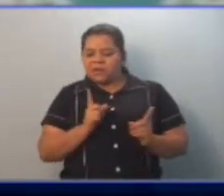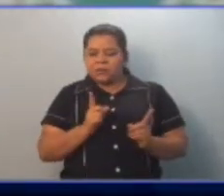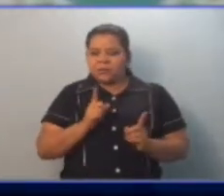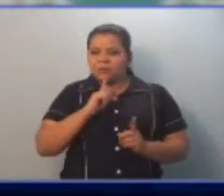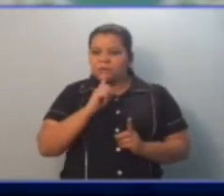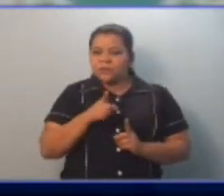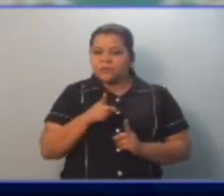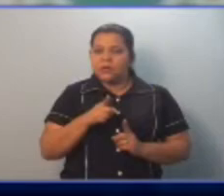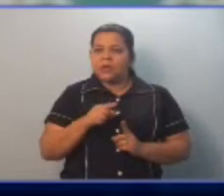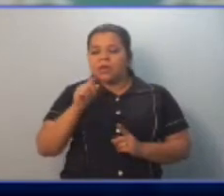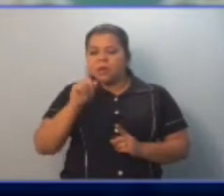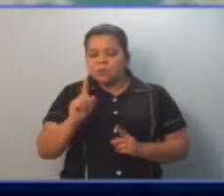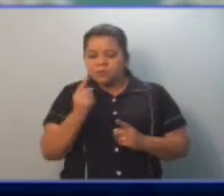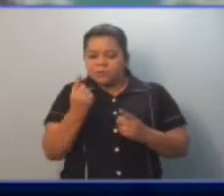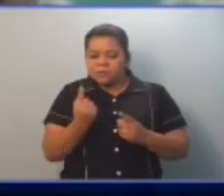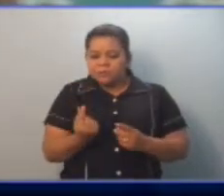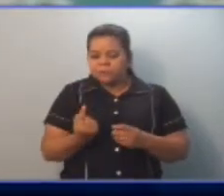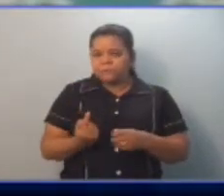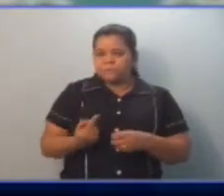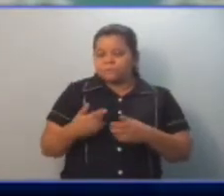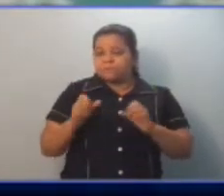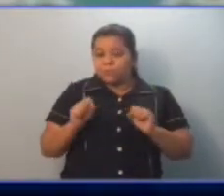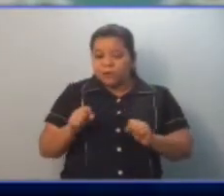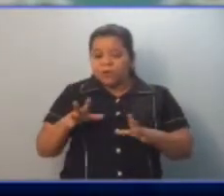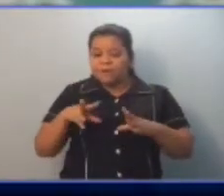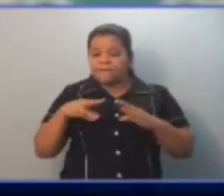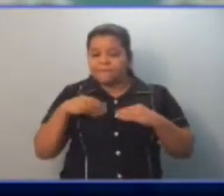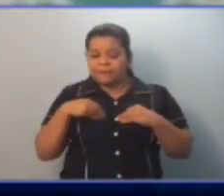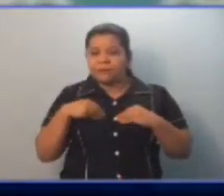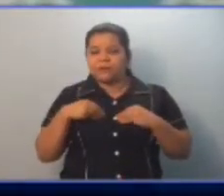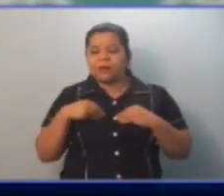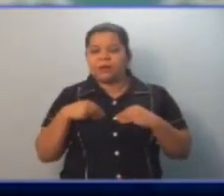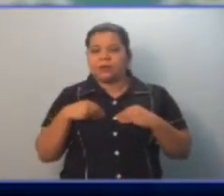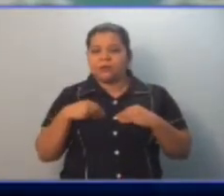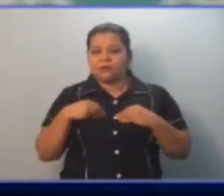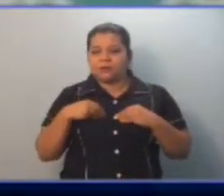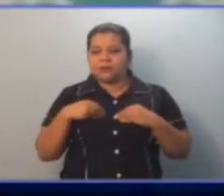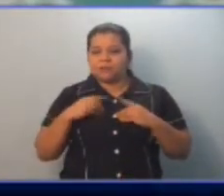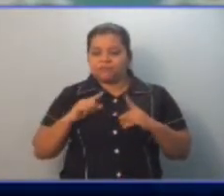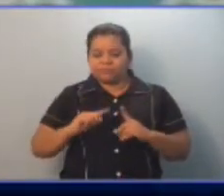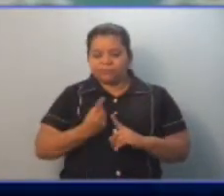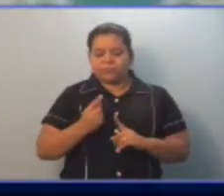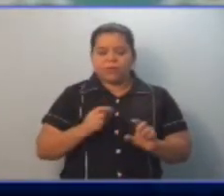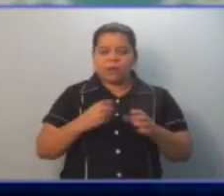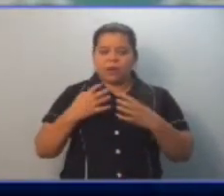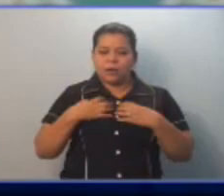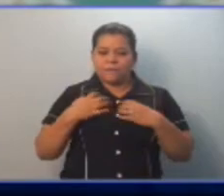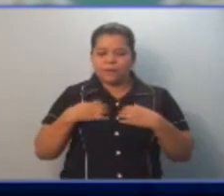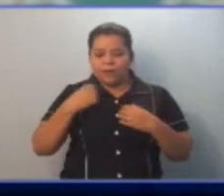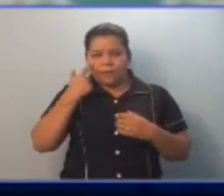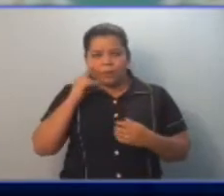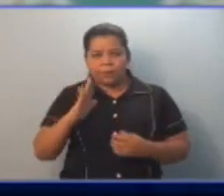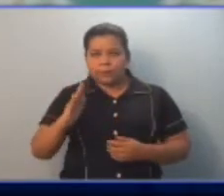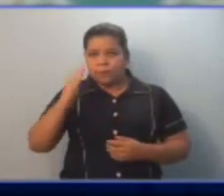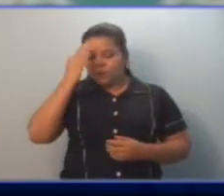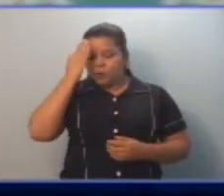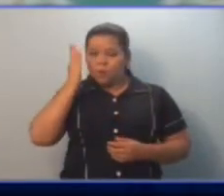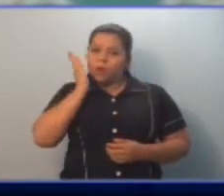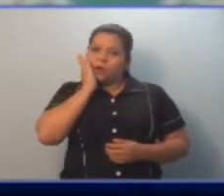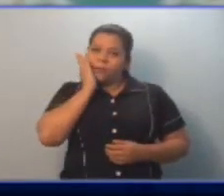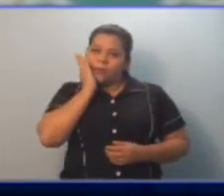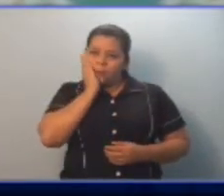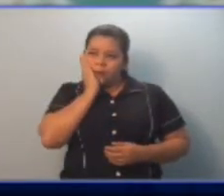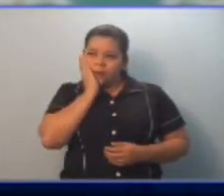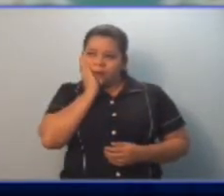individuo pueda también afectar la vida de otro individuo. Porque en el caso de una madre